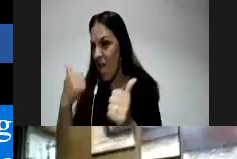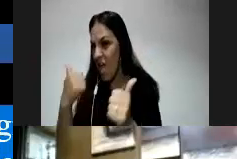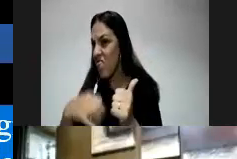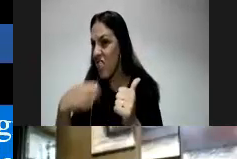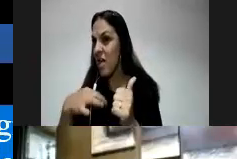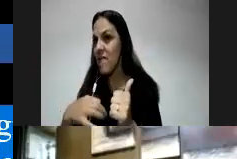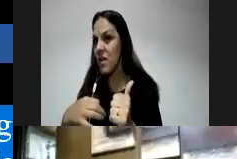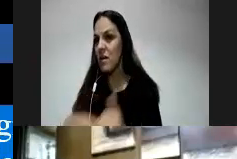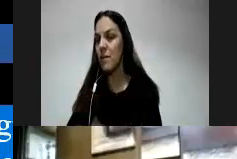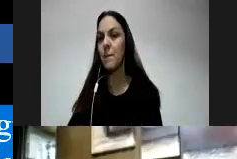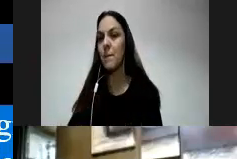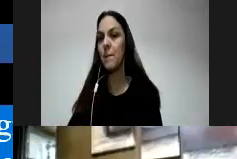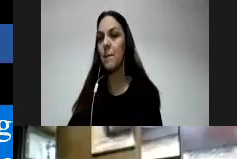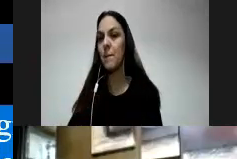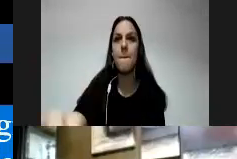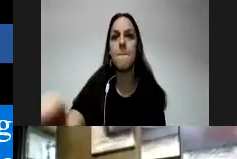lo expuesto